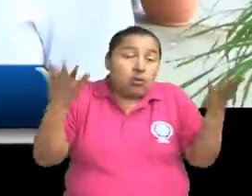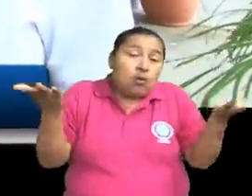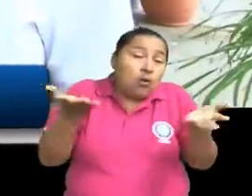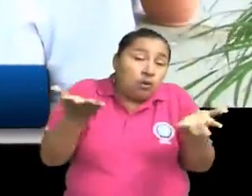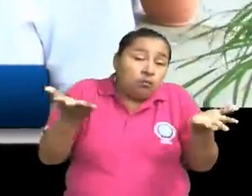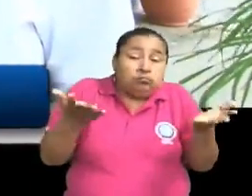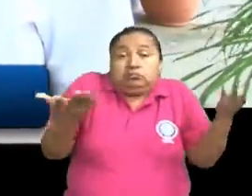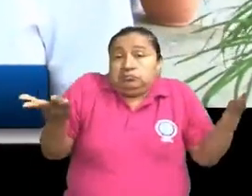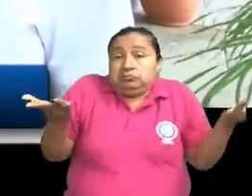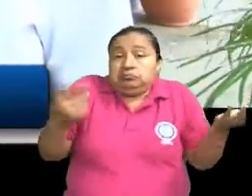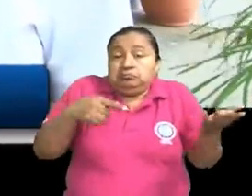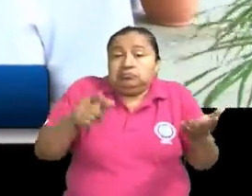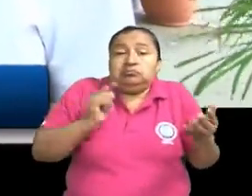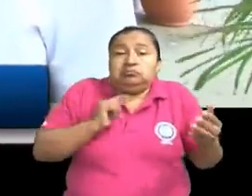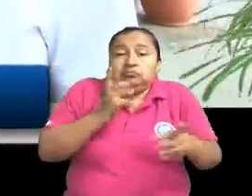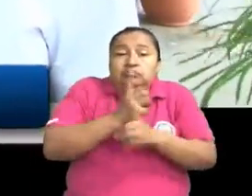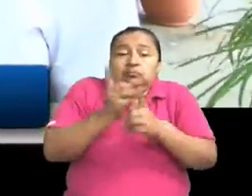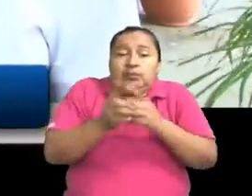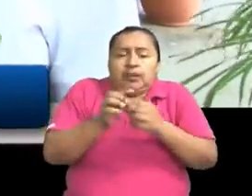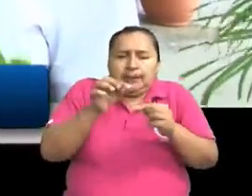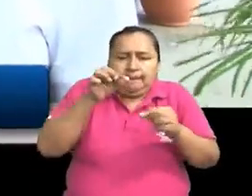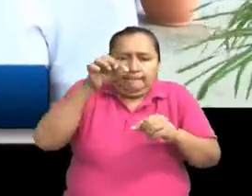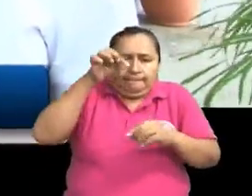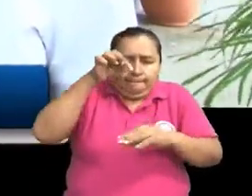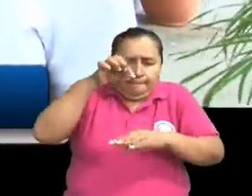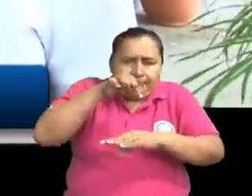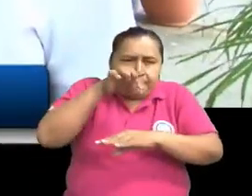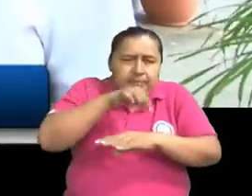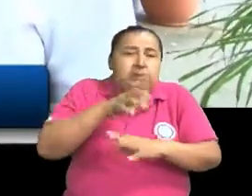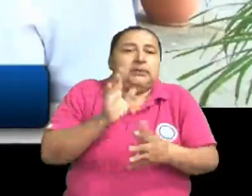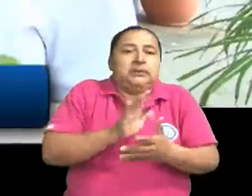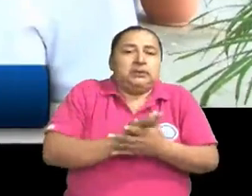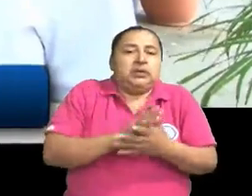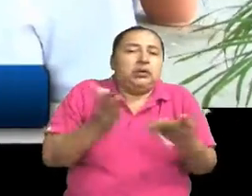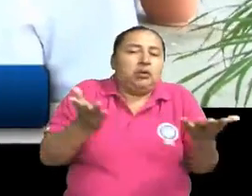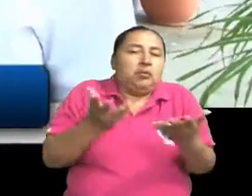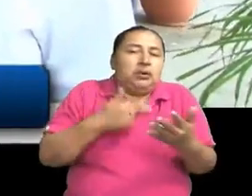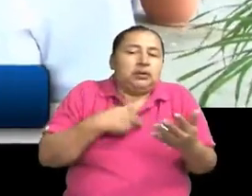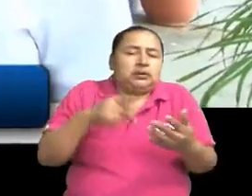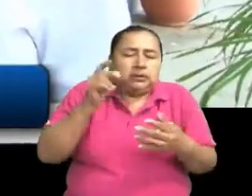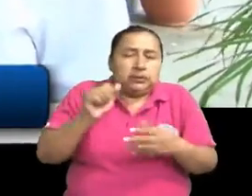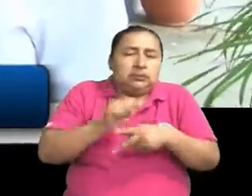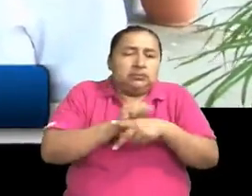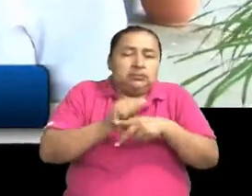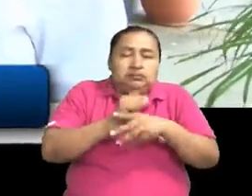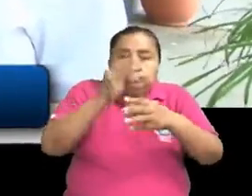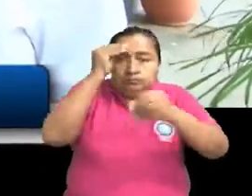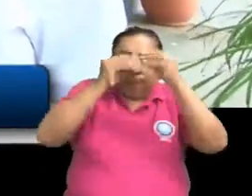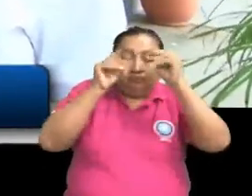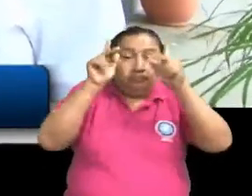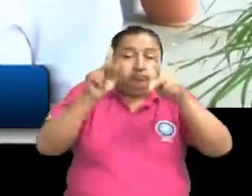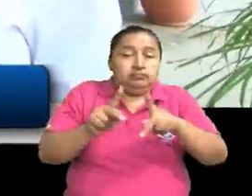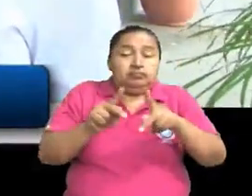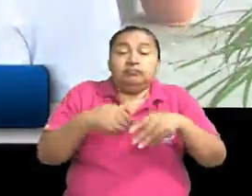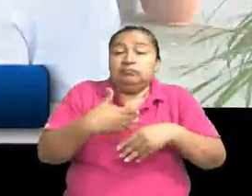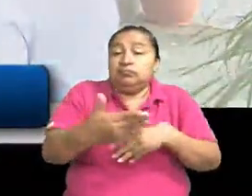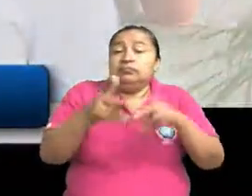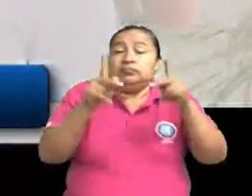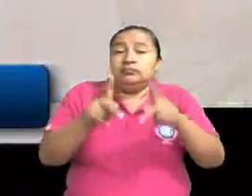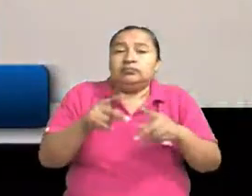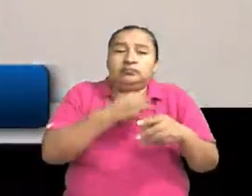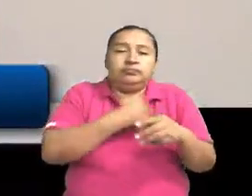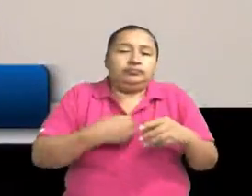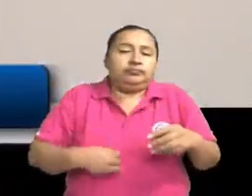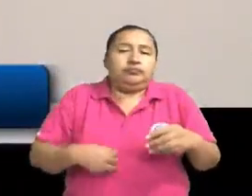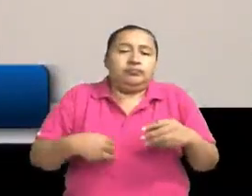al final tiene que ser preciso, ¿verdad? La aguja. Sí. ¿Cómo ha sido la capacitación del personal del